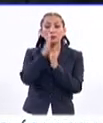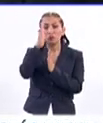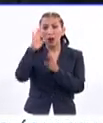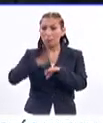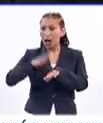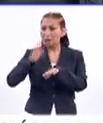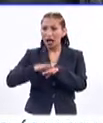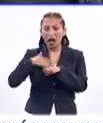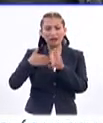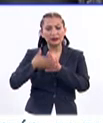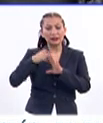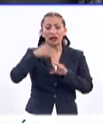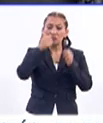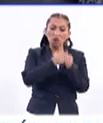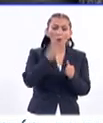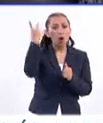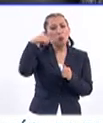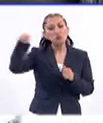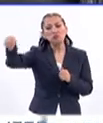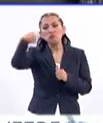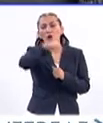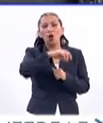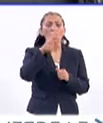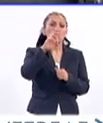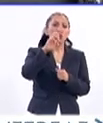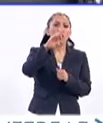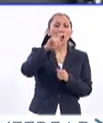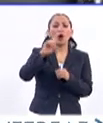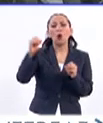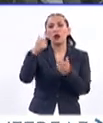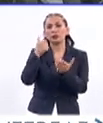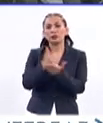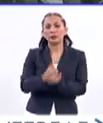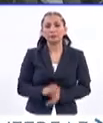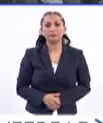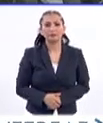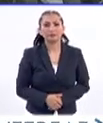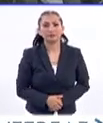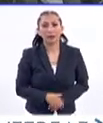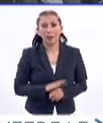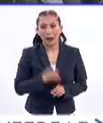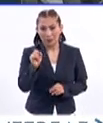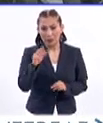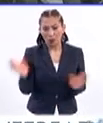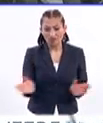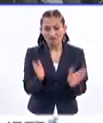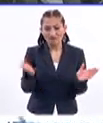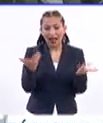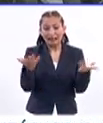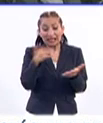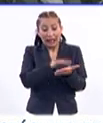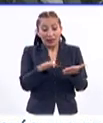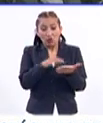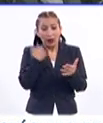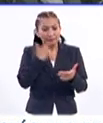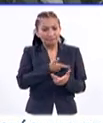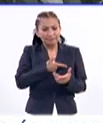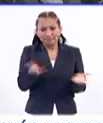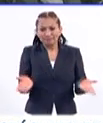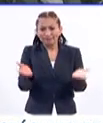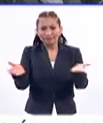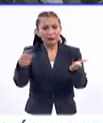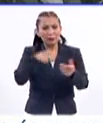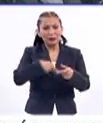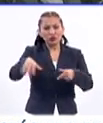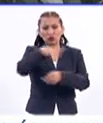bibliotecas, ya fuera fijas, ambulantes, rurales y urbanas. Sobre todo en esta promoción que hace de la lectura,